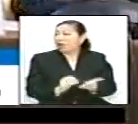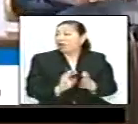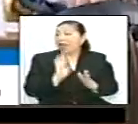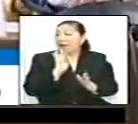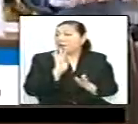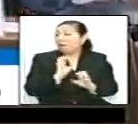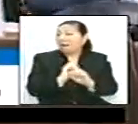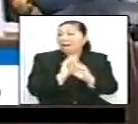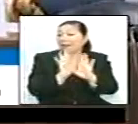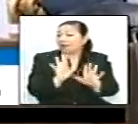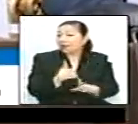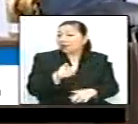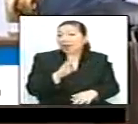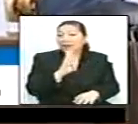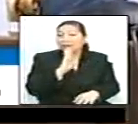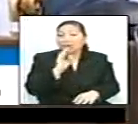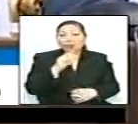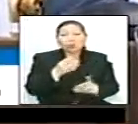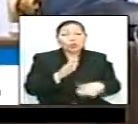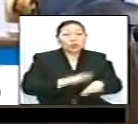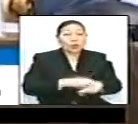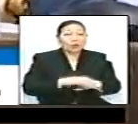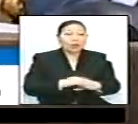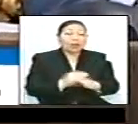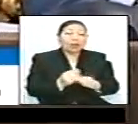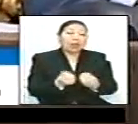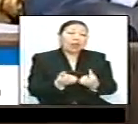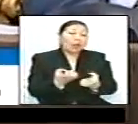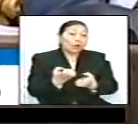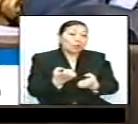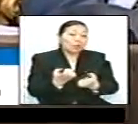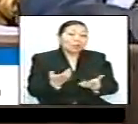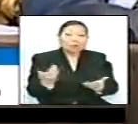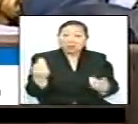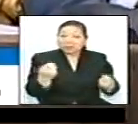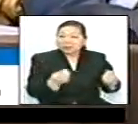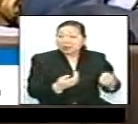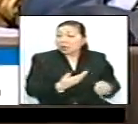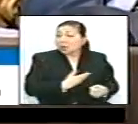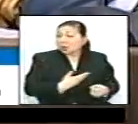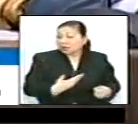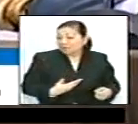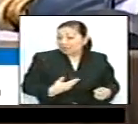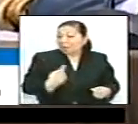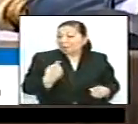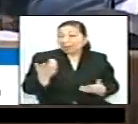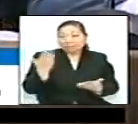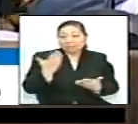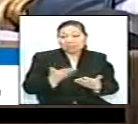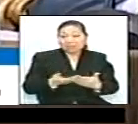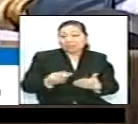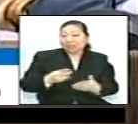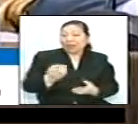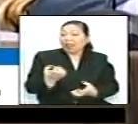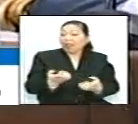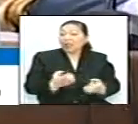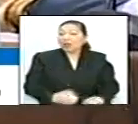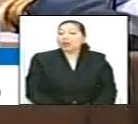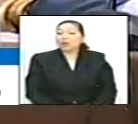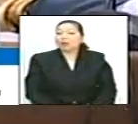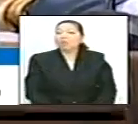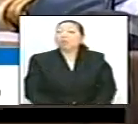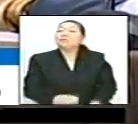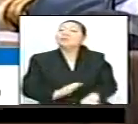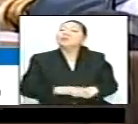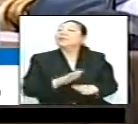lo que es los lineamientos de la política económica, justamente la estrategia que viene implementando el gobierno para alcanzar un crecimiento económico. Y